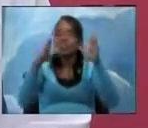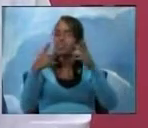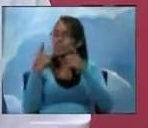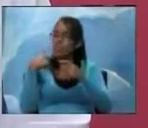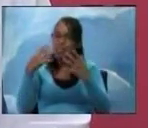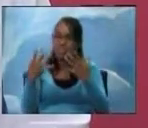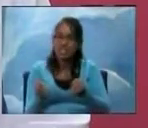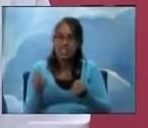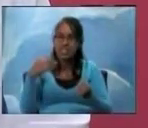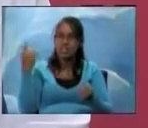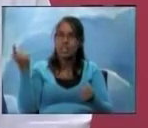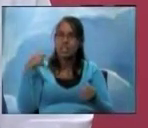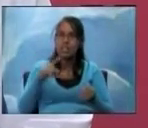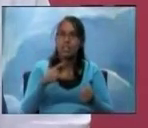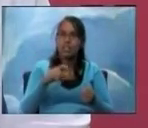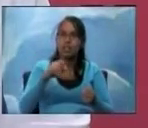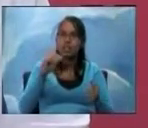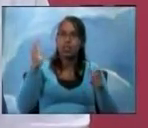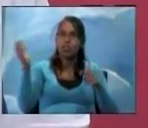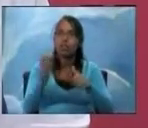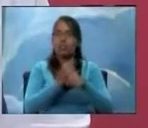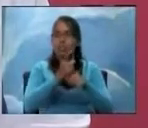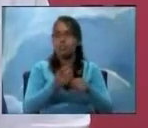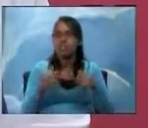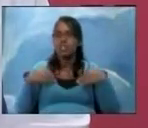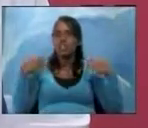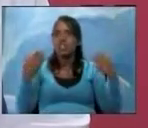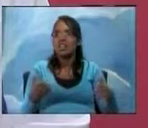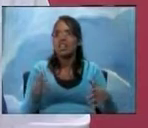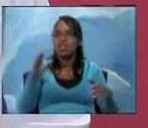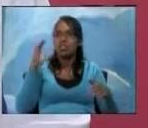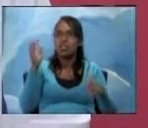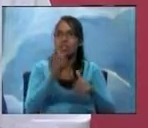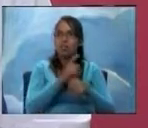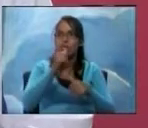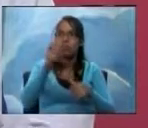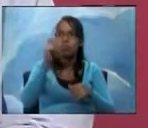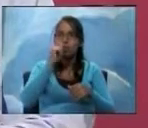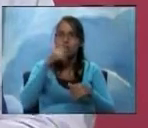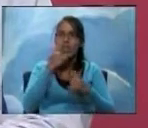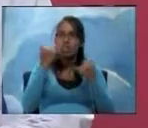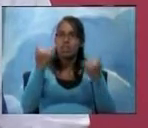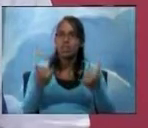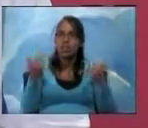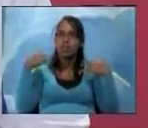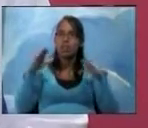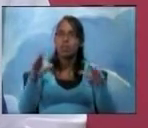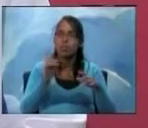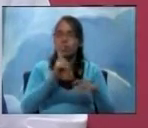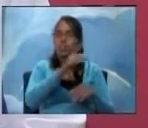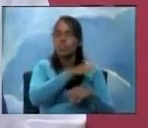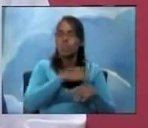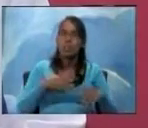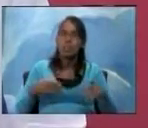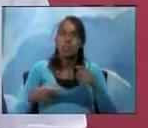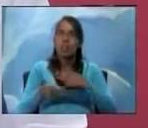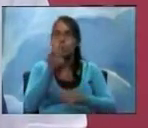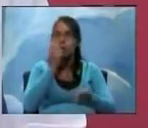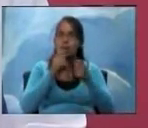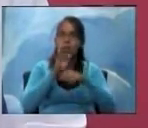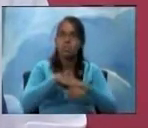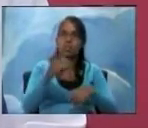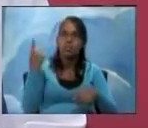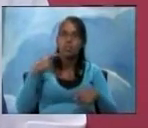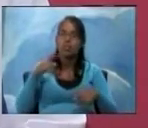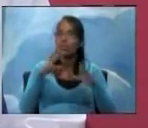tenía. Encontramos un Pedro a lo mejor desanimado, encontramos un Pedro que ya a lo mejor no quería pescar porque pasaron toda la